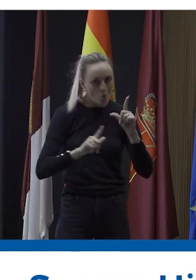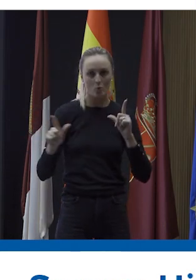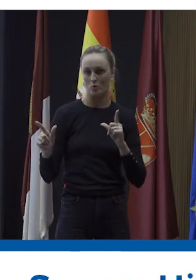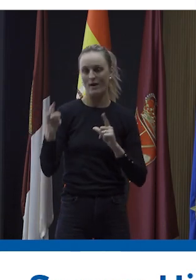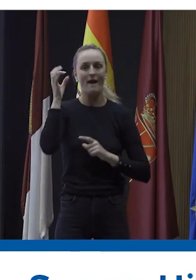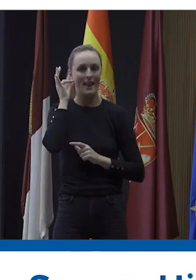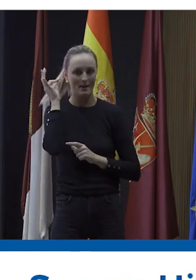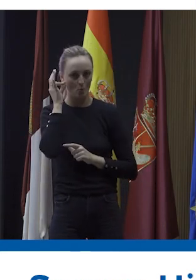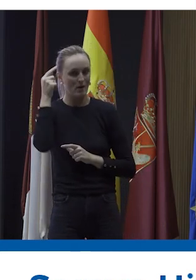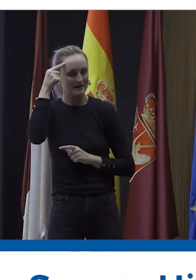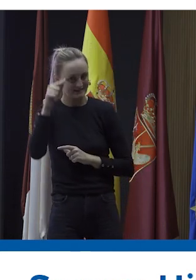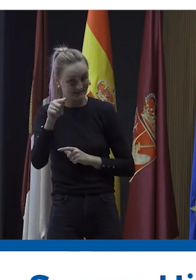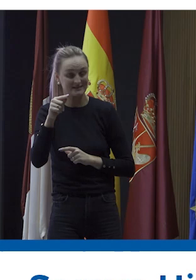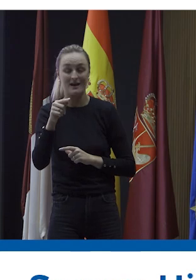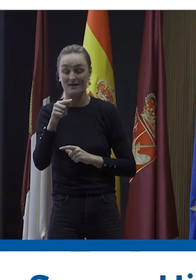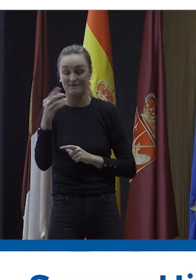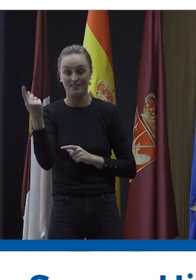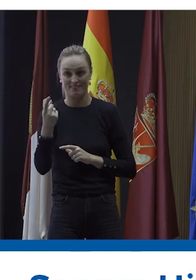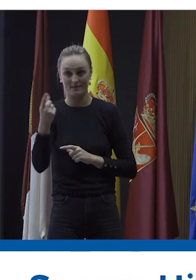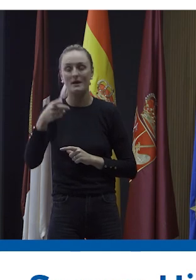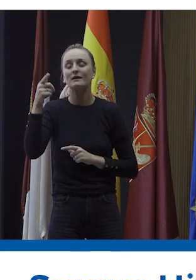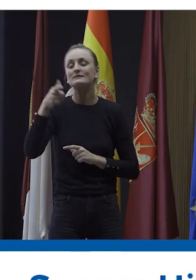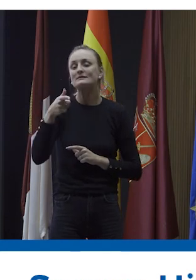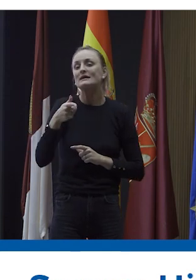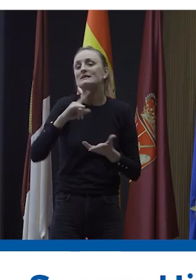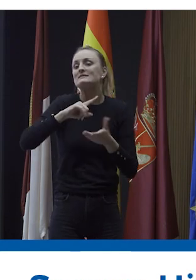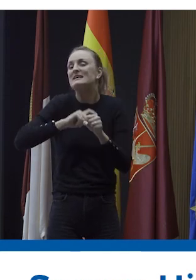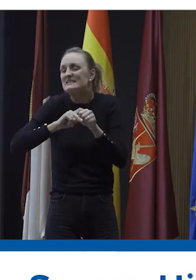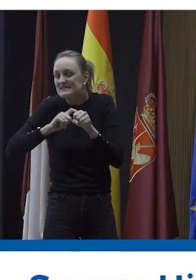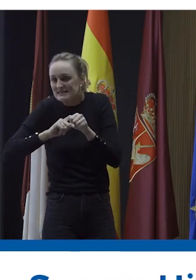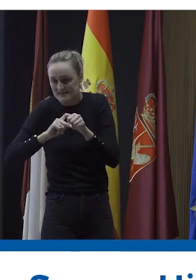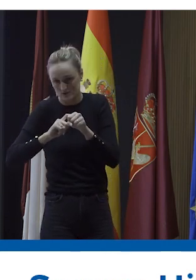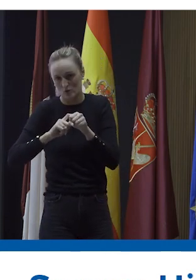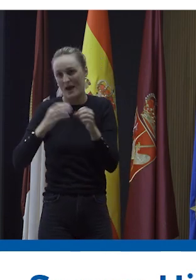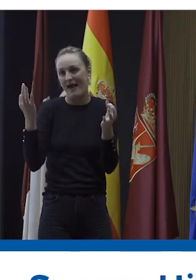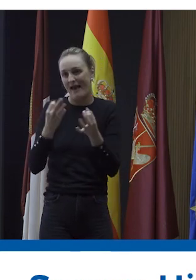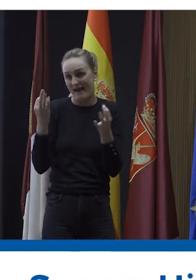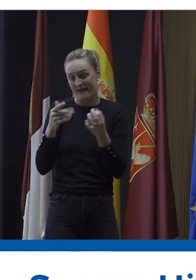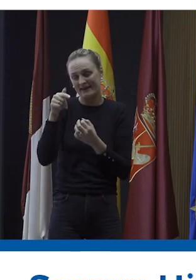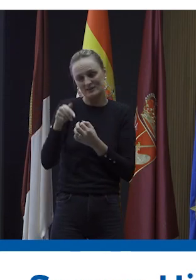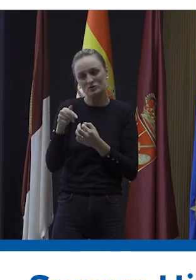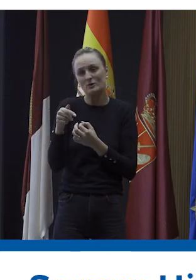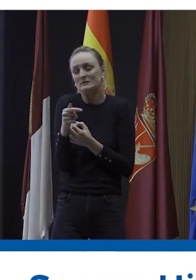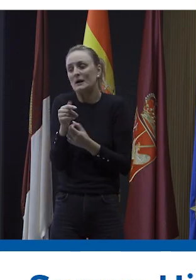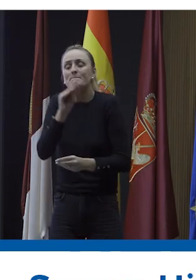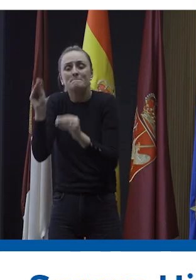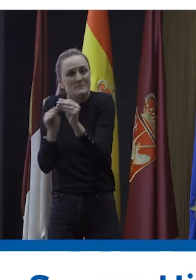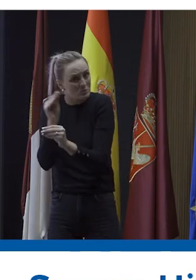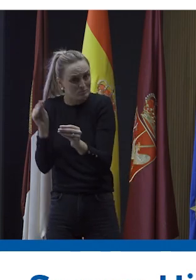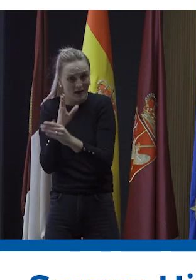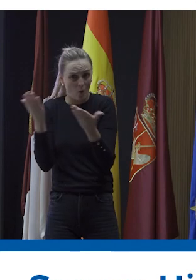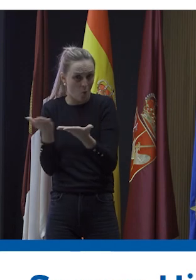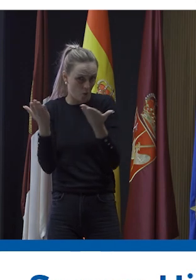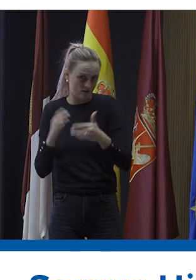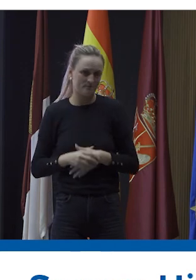qué síntomas son los que le pueden suceder y por los que tiene que consultar, ¿vale? Hay veces que nos conformamos,